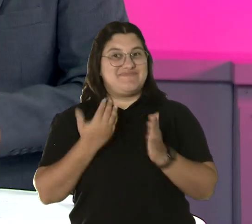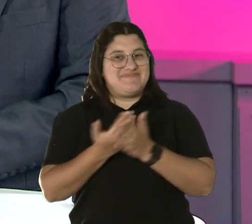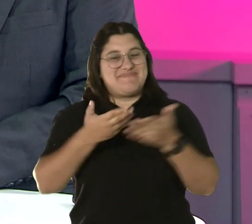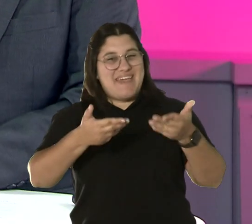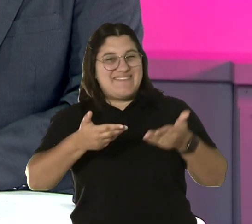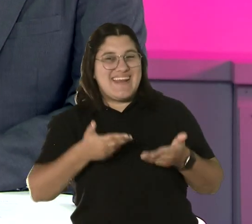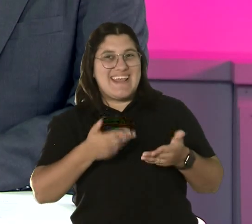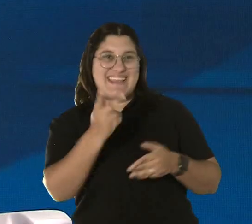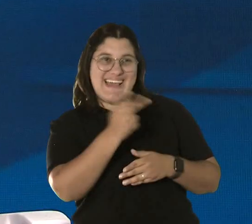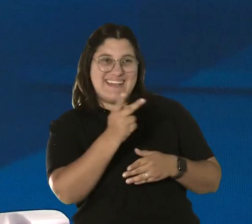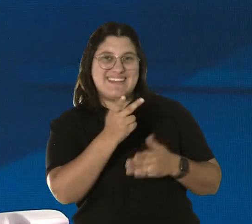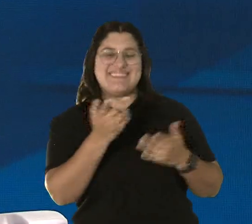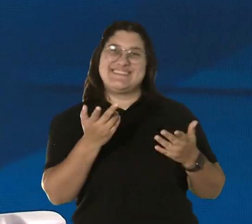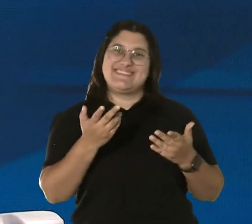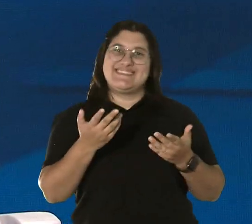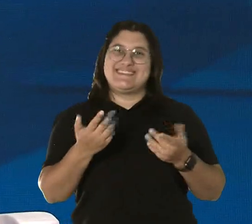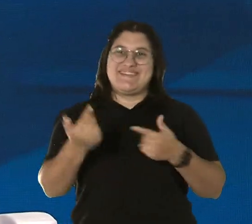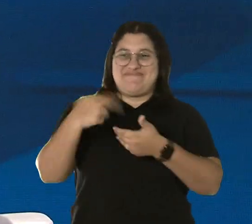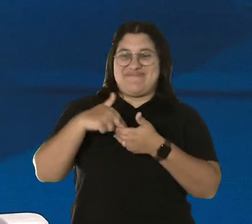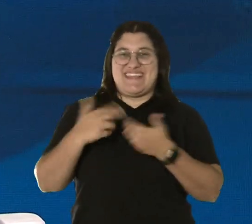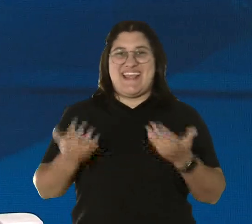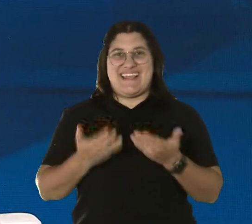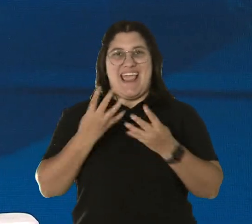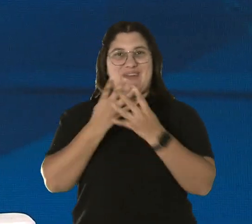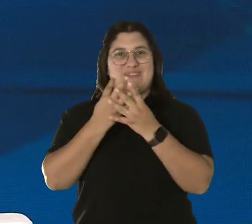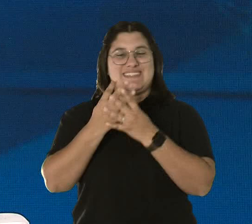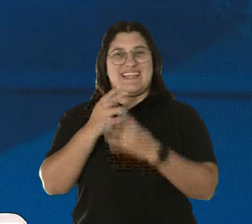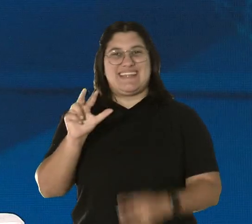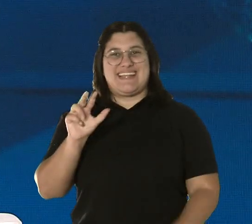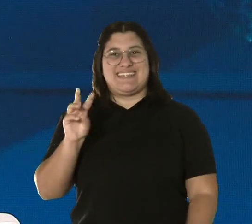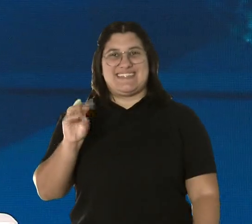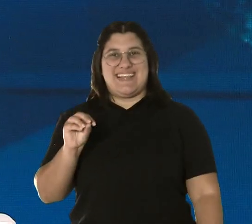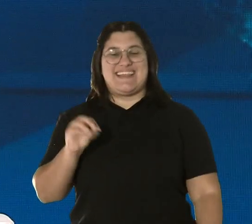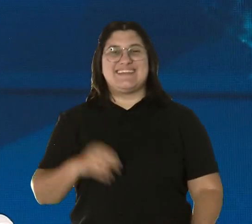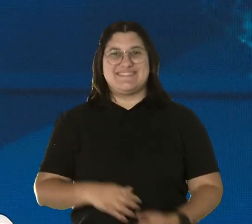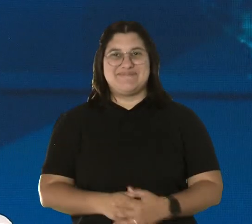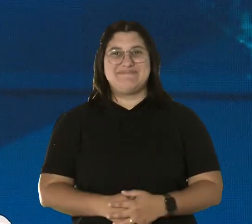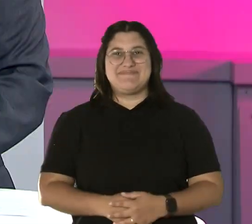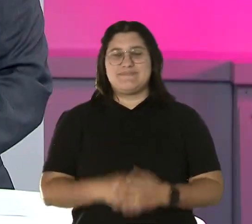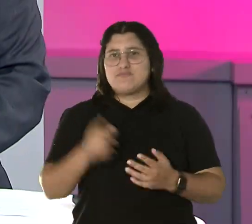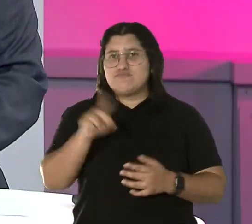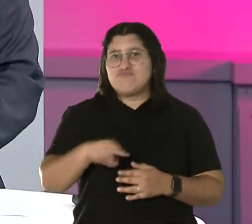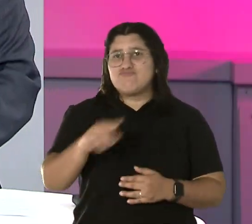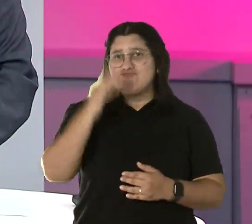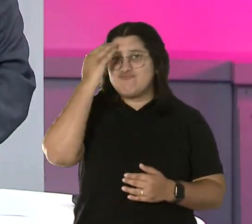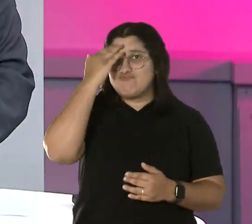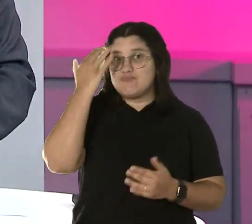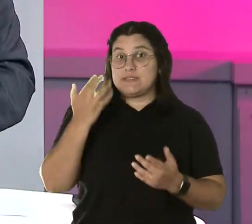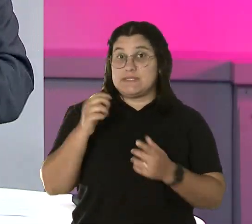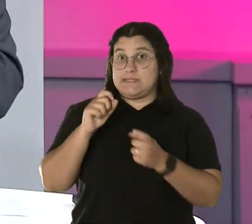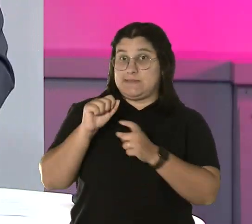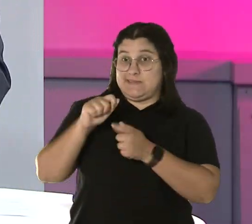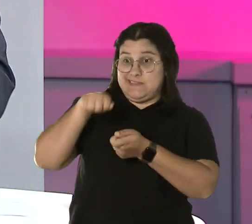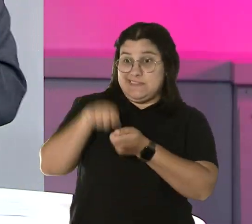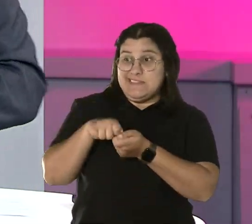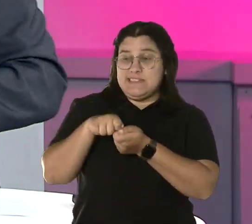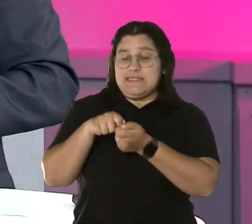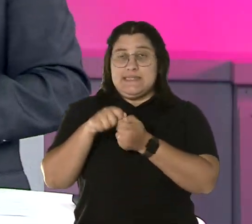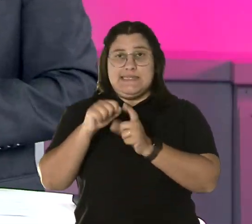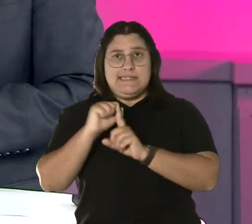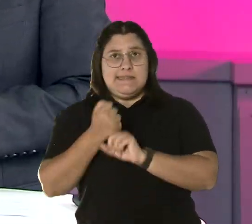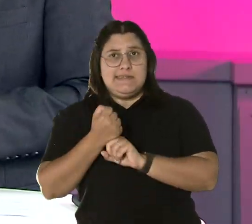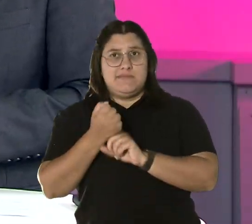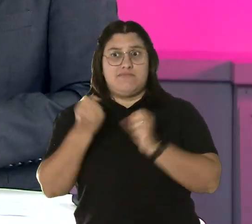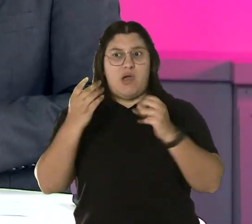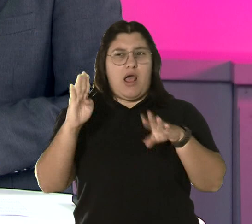damos la bienvenida en su primera visita aquí a WIPR Noti6 360. Y ya ustedes saben cuál es el problema y el reto que tienen muchos